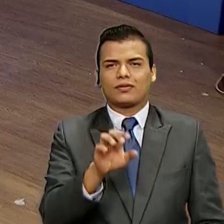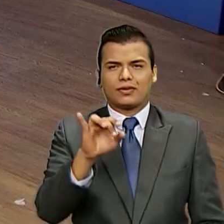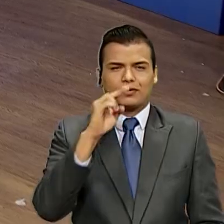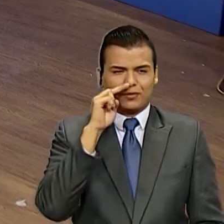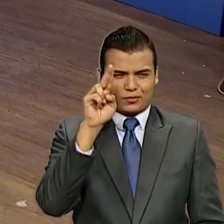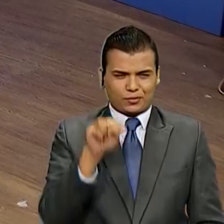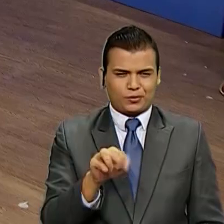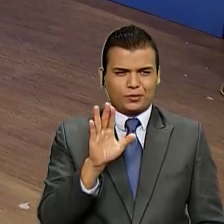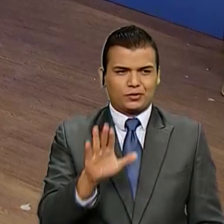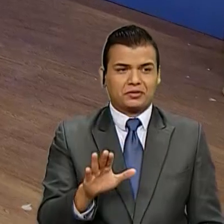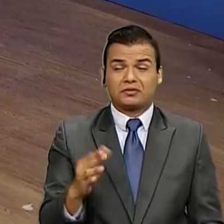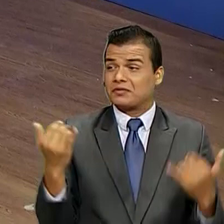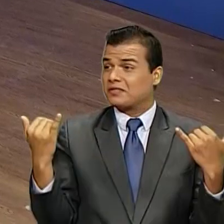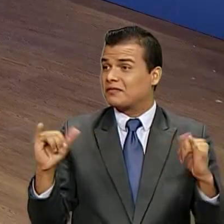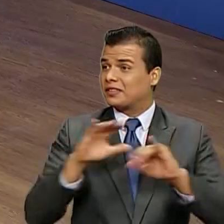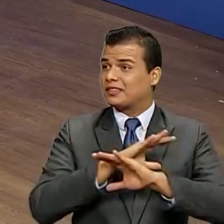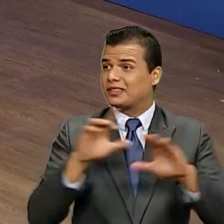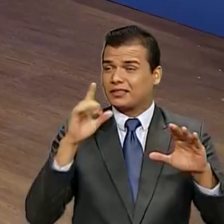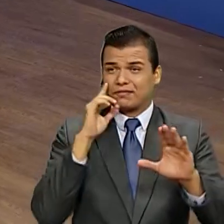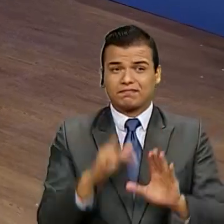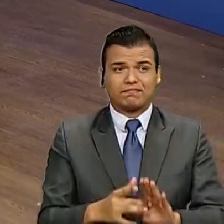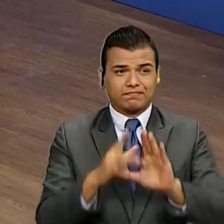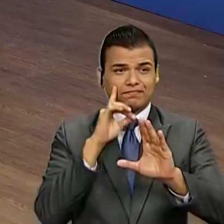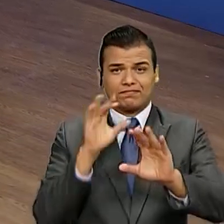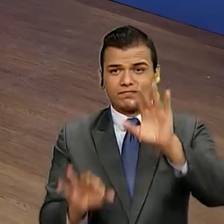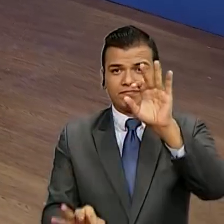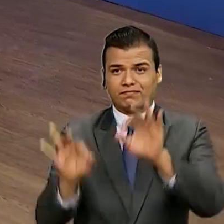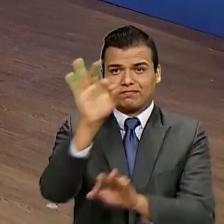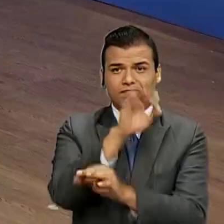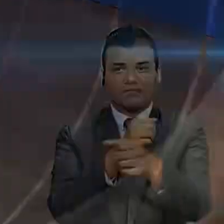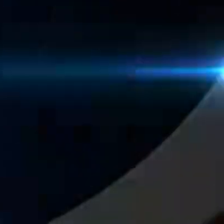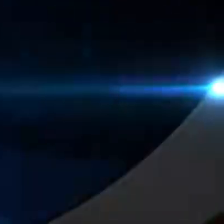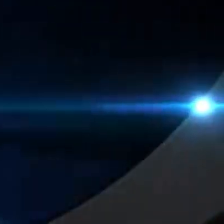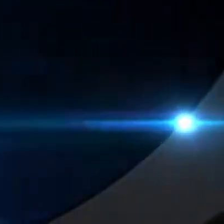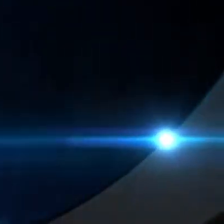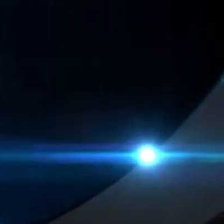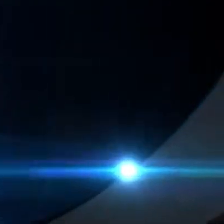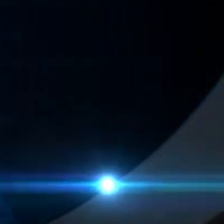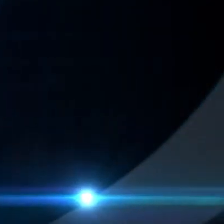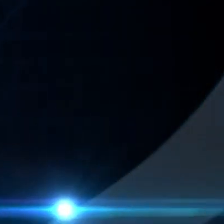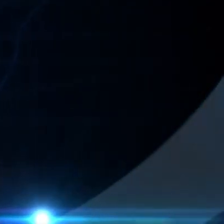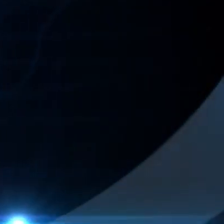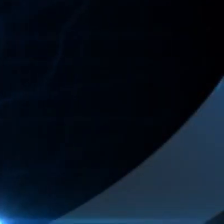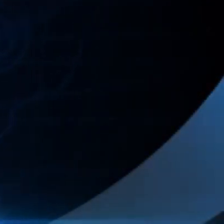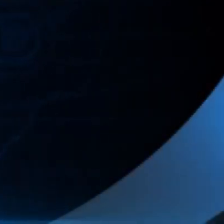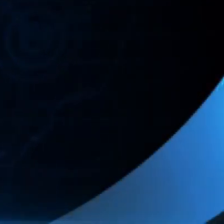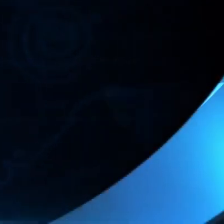Y hasta aquí nuestras noticias en el suroccidente colombiano.